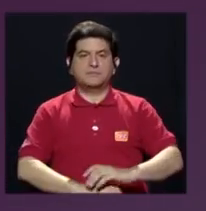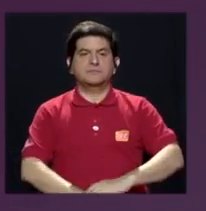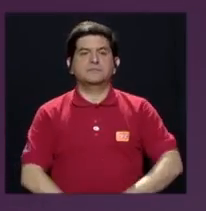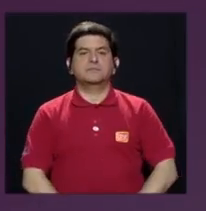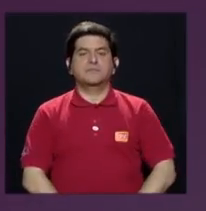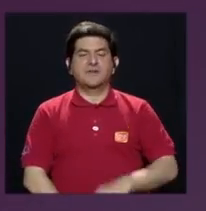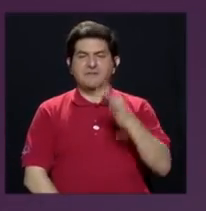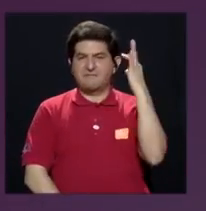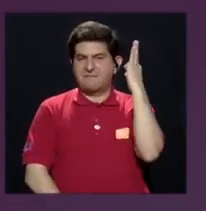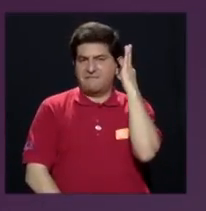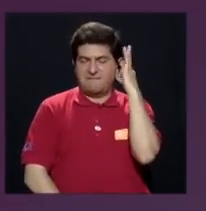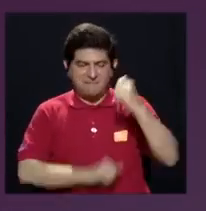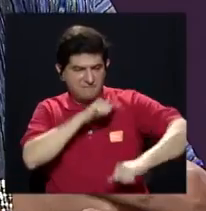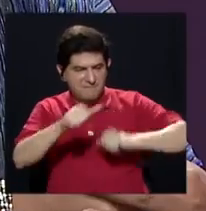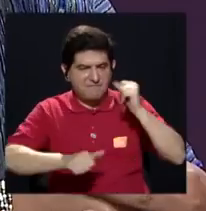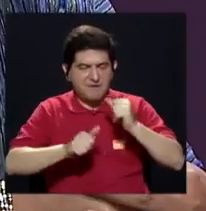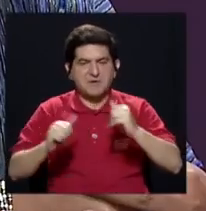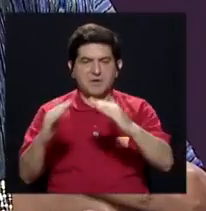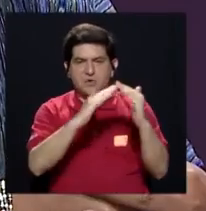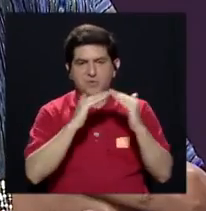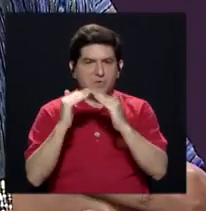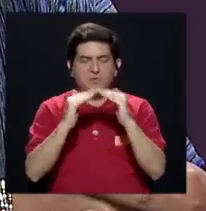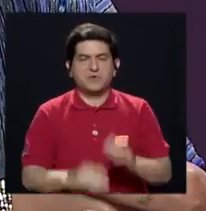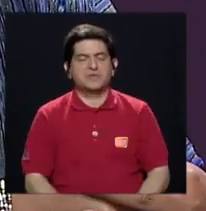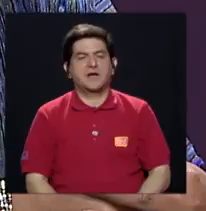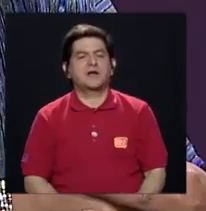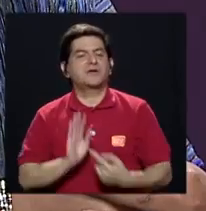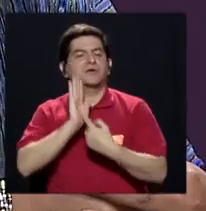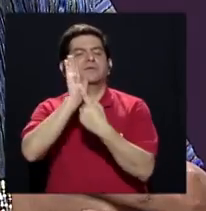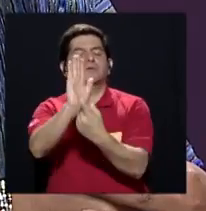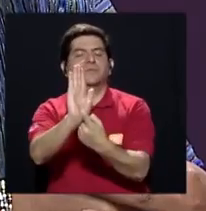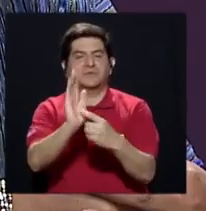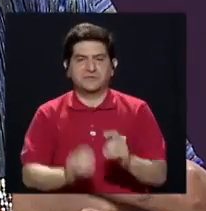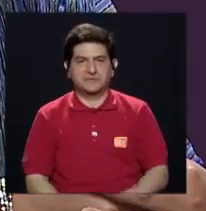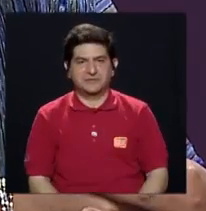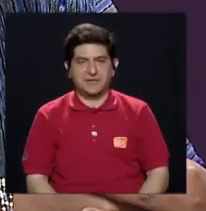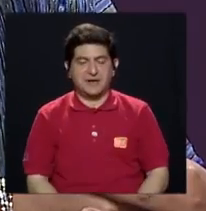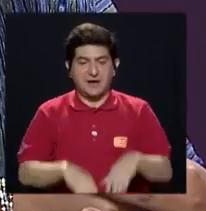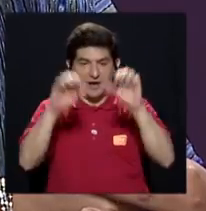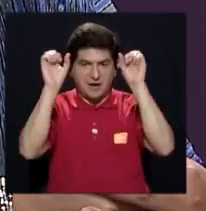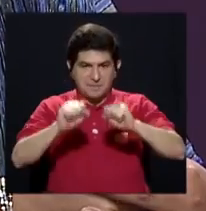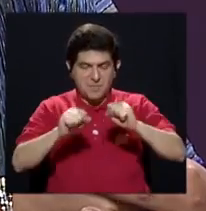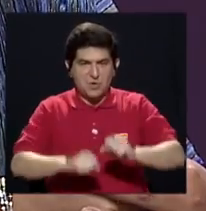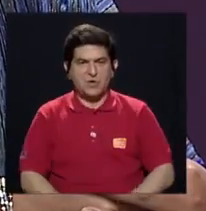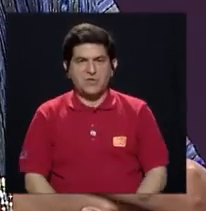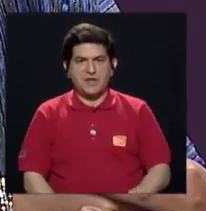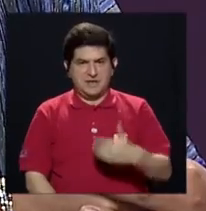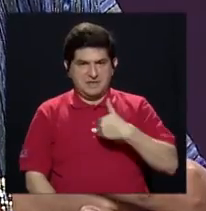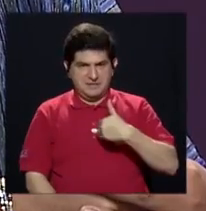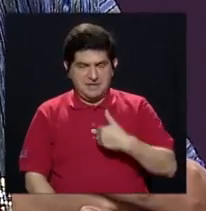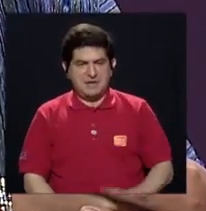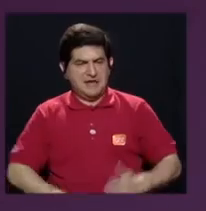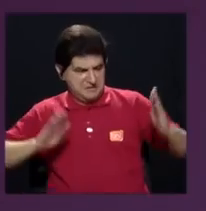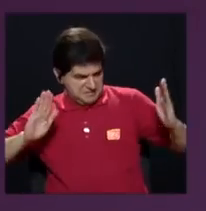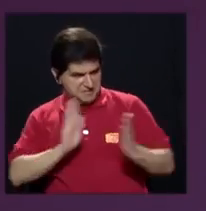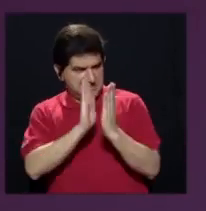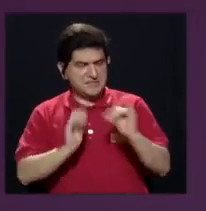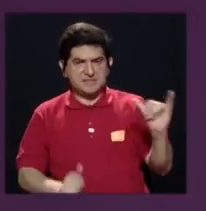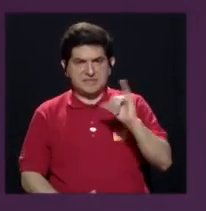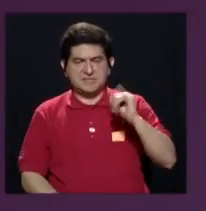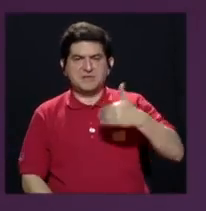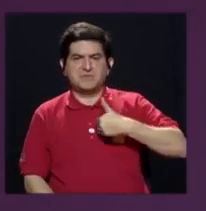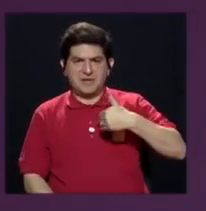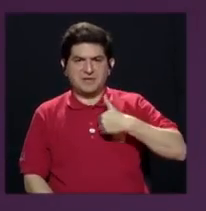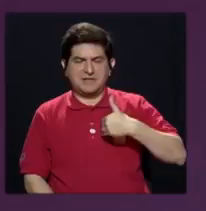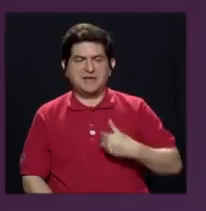Entonces el feminismo comunitario nos nos enseña Pues de que para estar en la resistencia tenemos que también tener resistencia